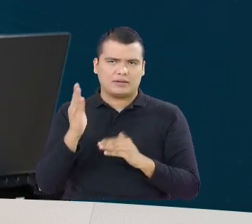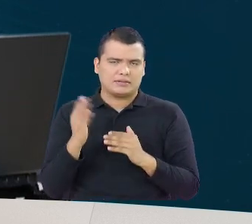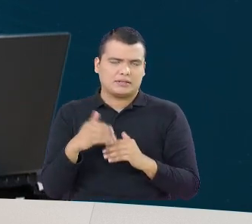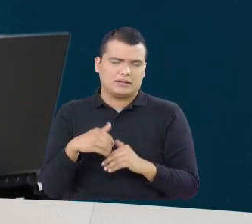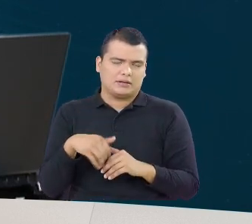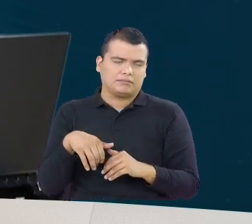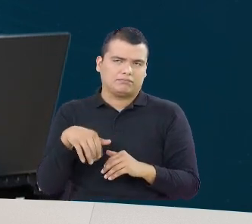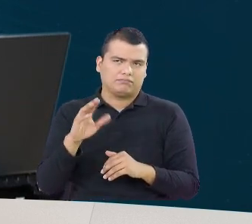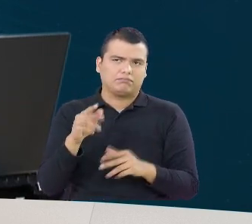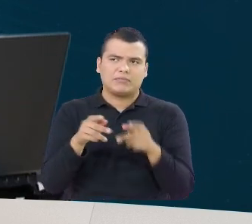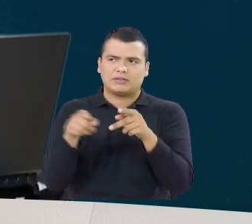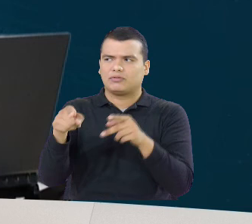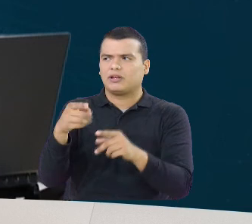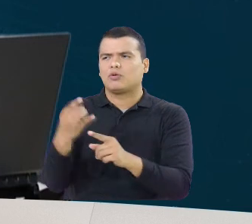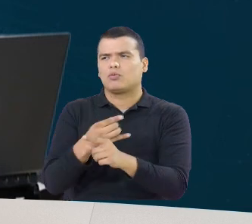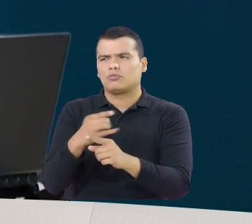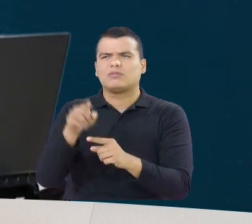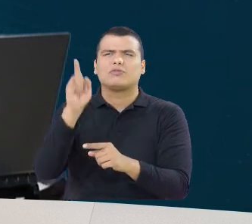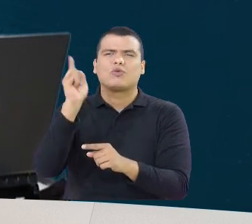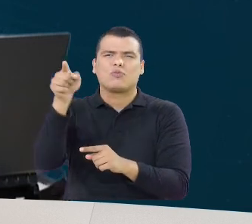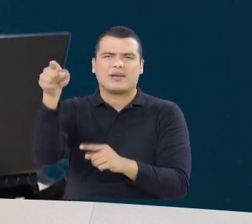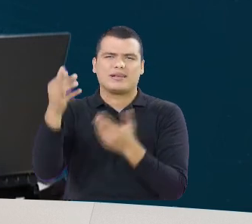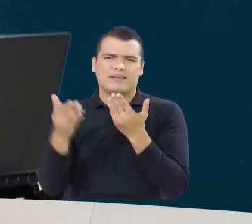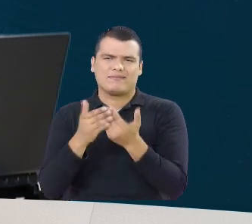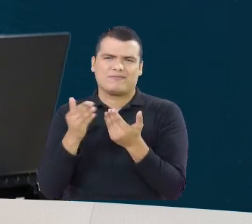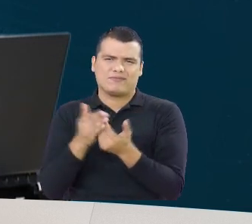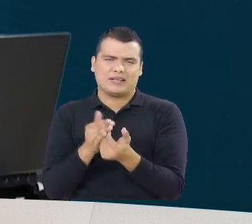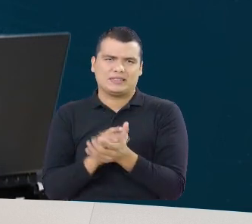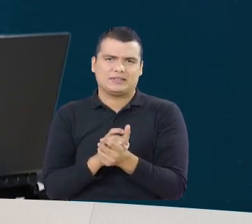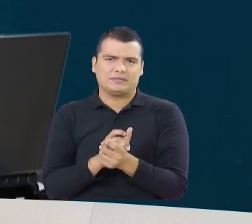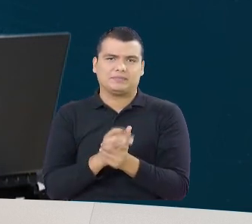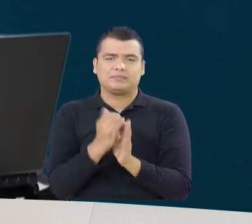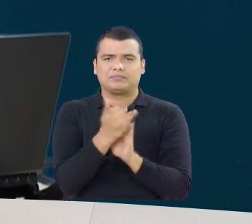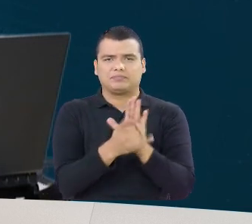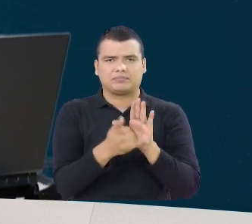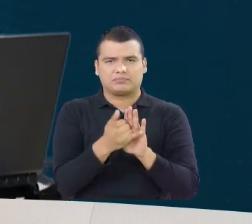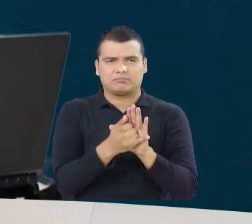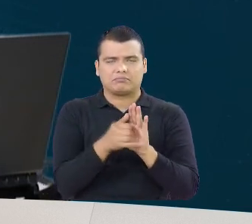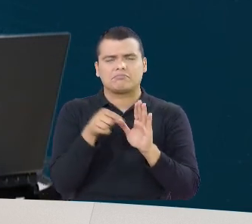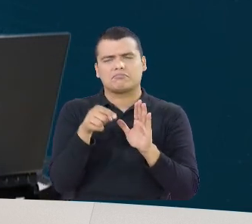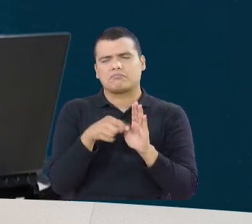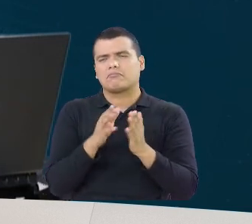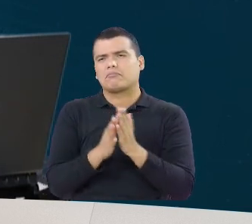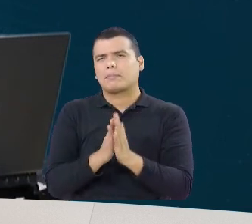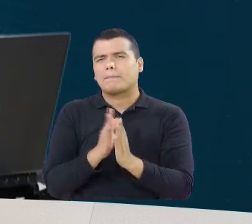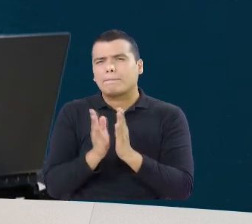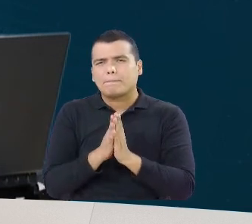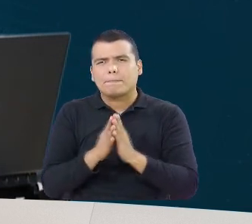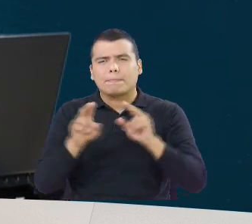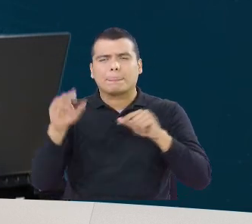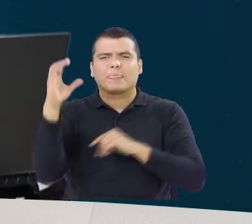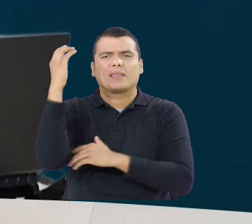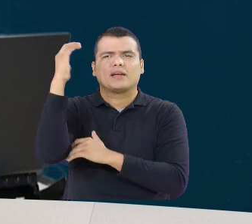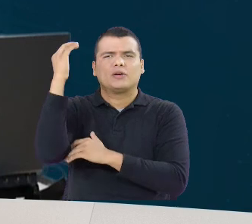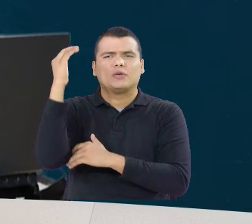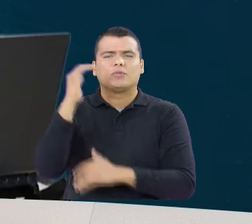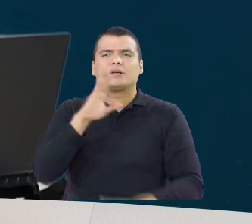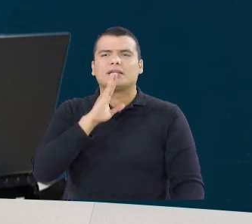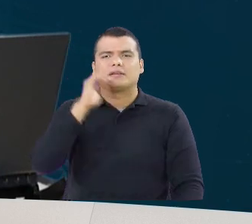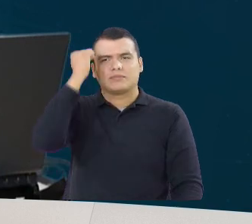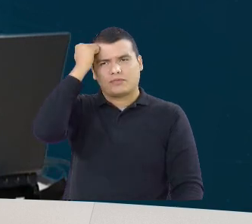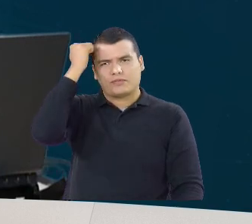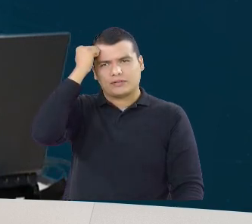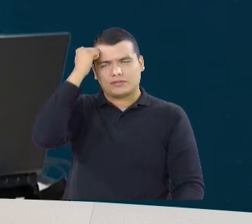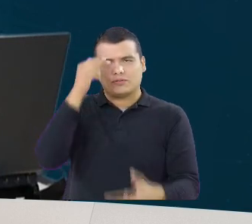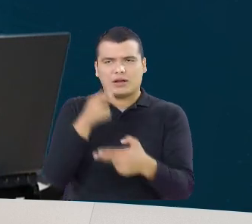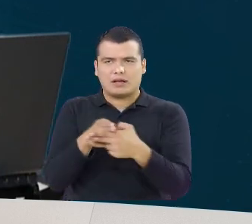y hay mucha gente que trabaja. Si miran, por ejemplo, en YouTube está, por ejemplo, de aquí de Colombia está el profe García, donde